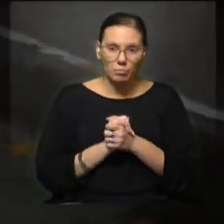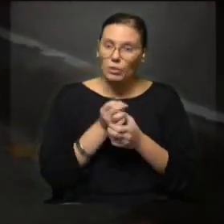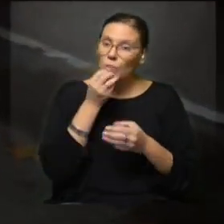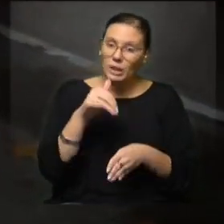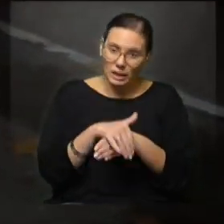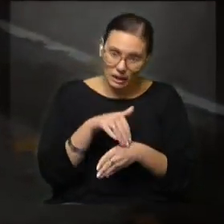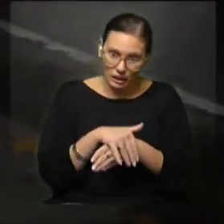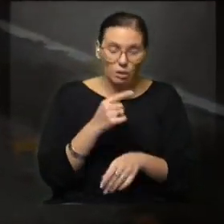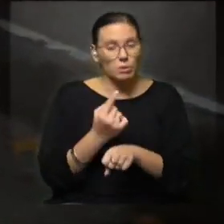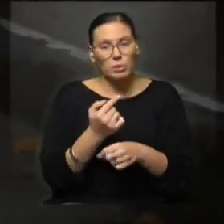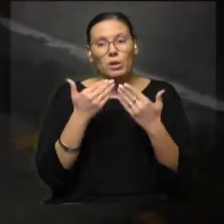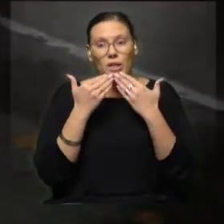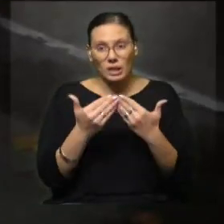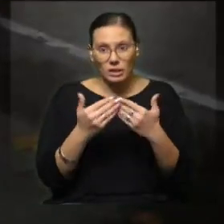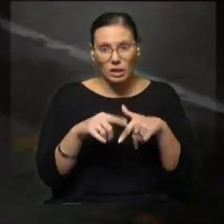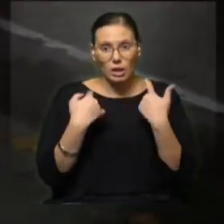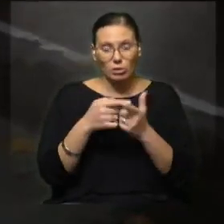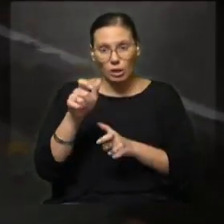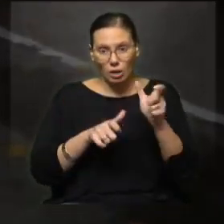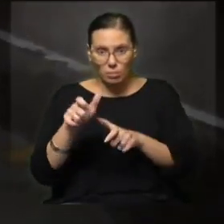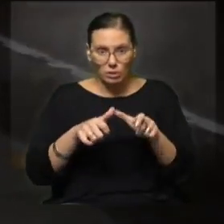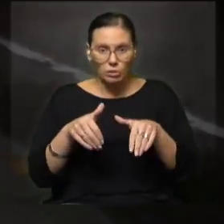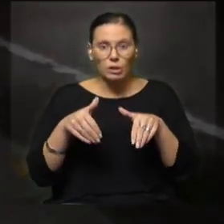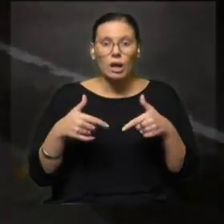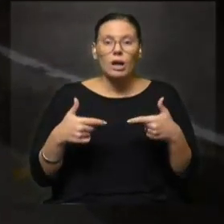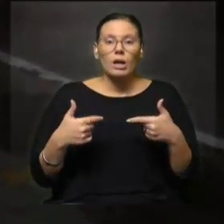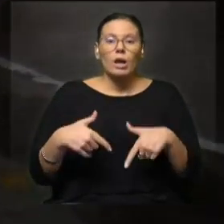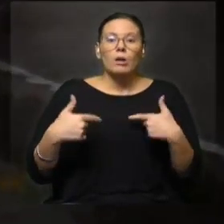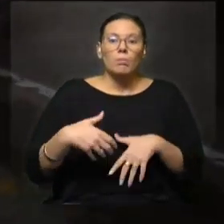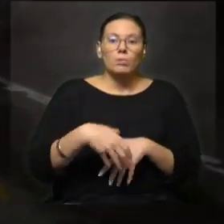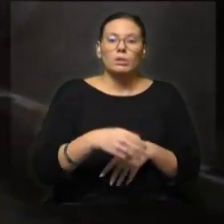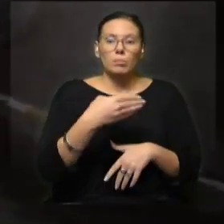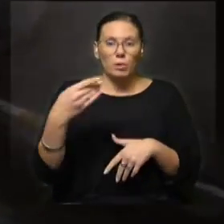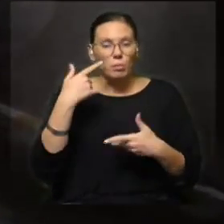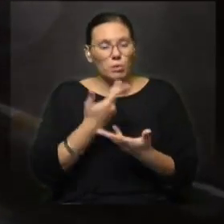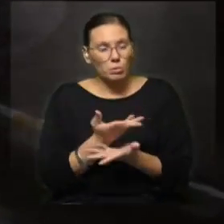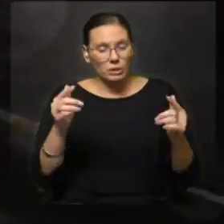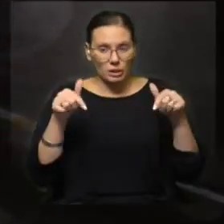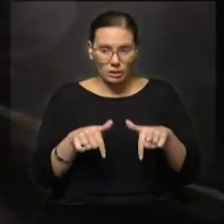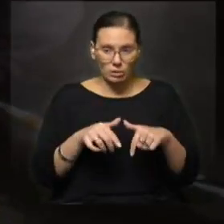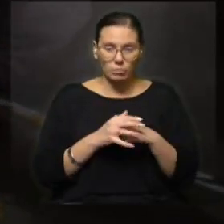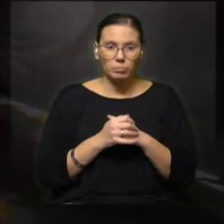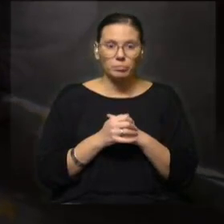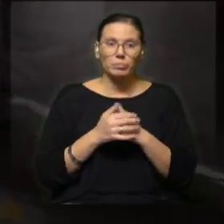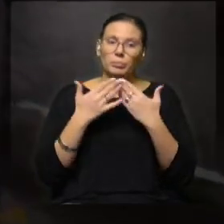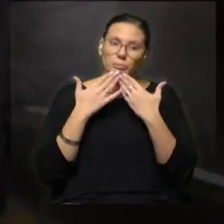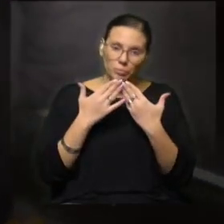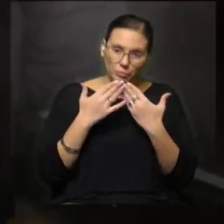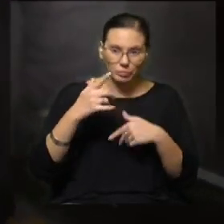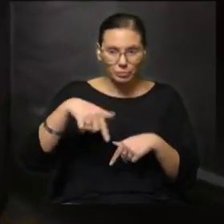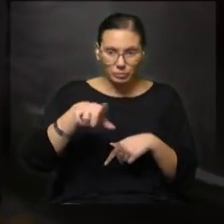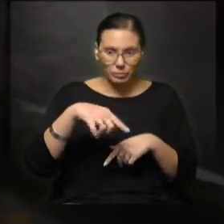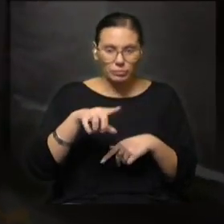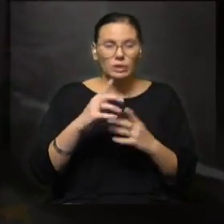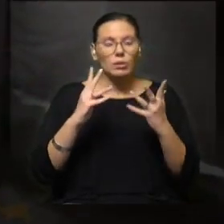Muchas gracias primero por parte de todos los vecinos del municipio B por estar acá y hacer visible esto. Muchas gracias a ustedes por,